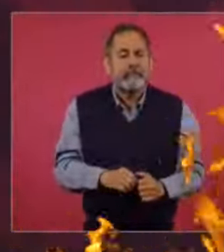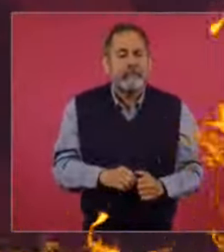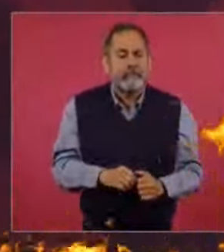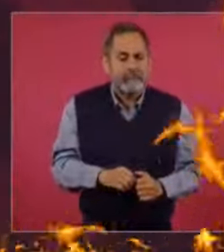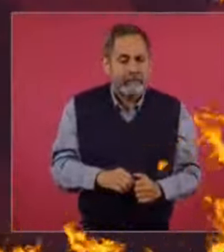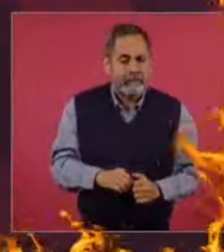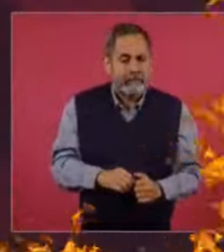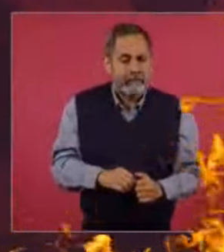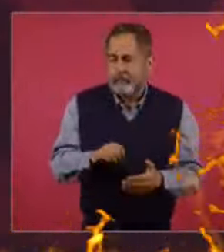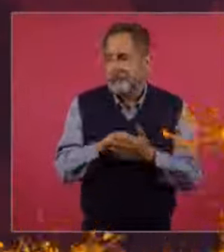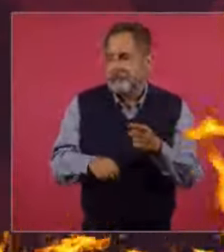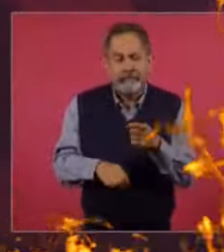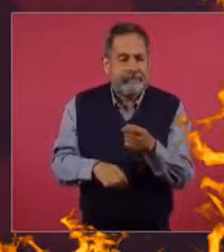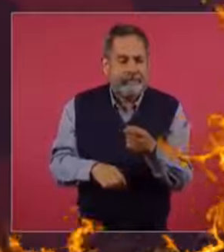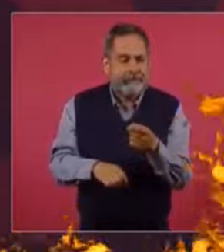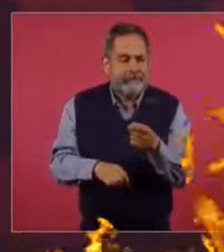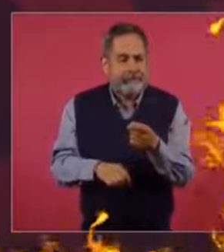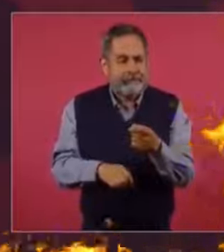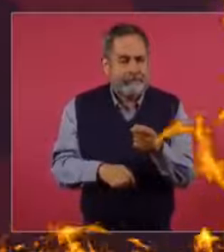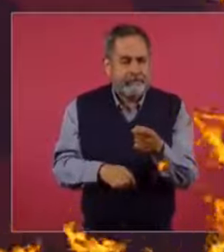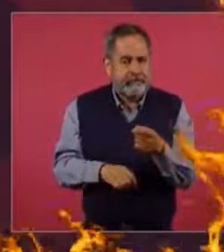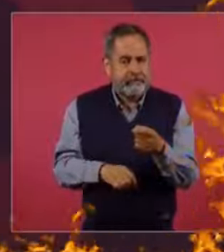se haya